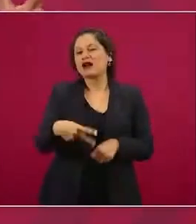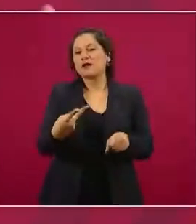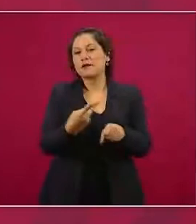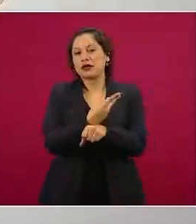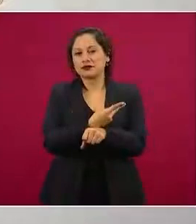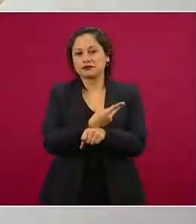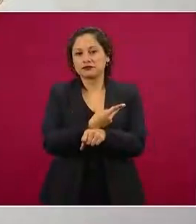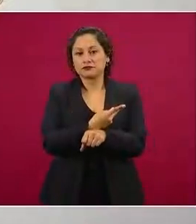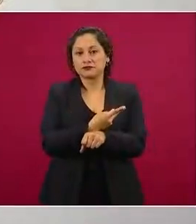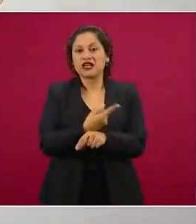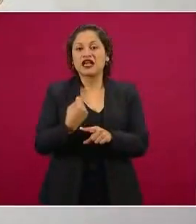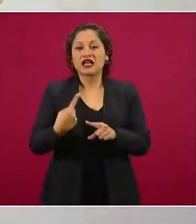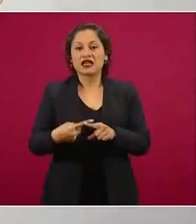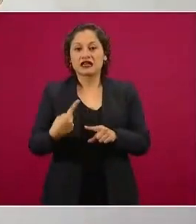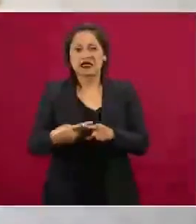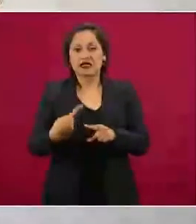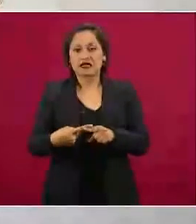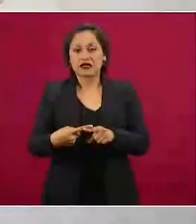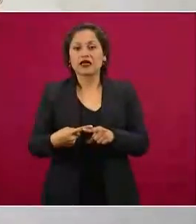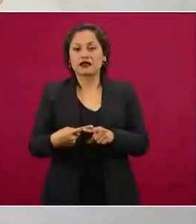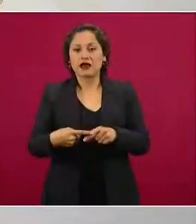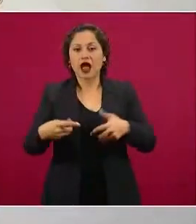los que manejaban